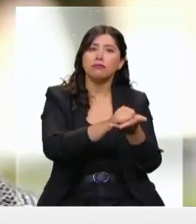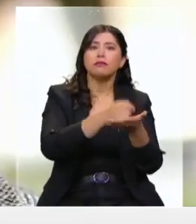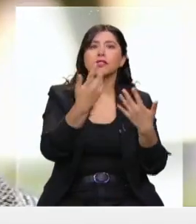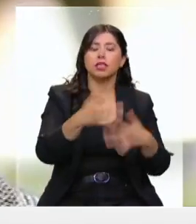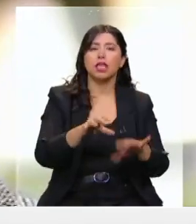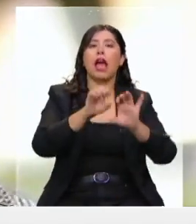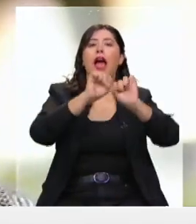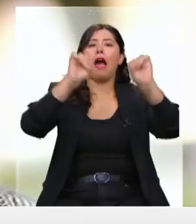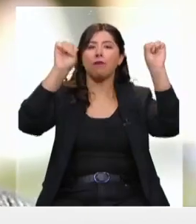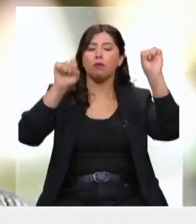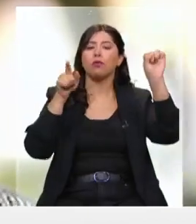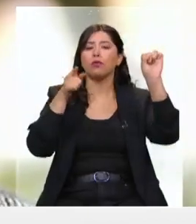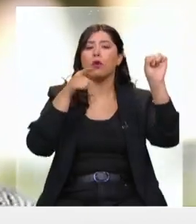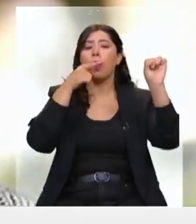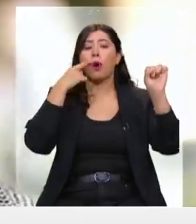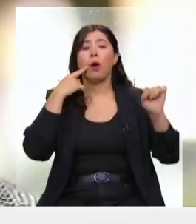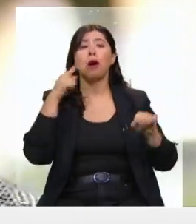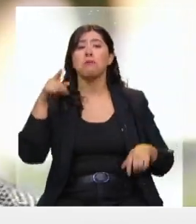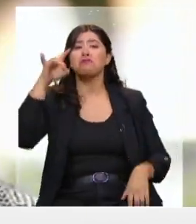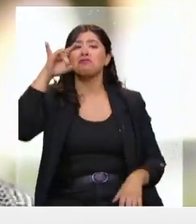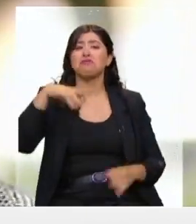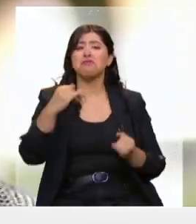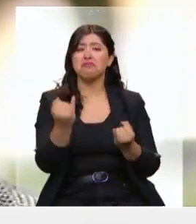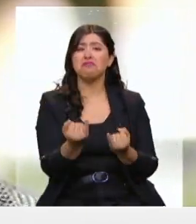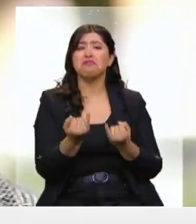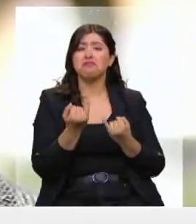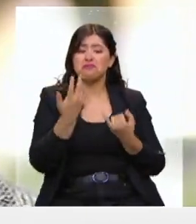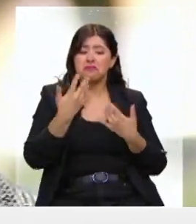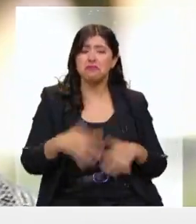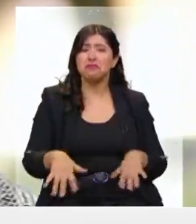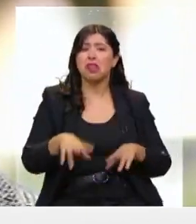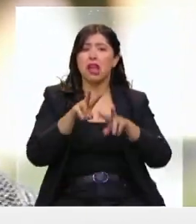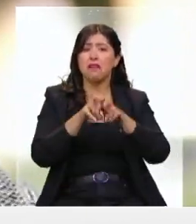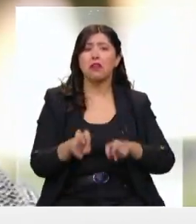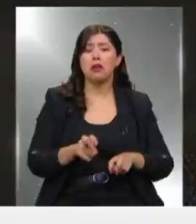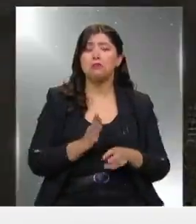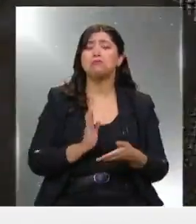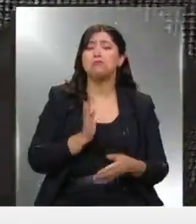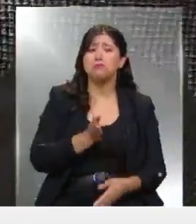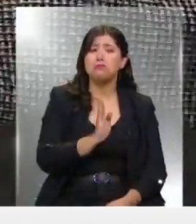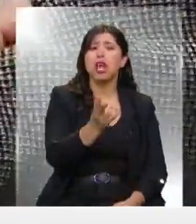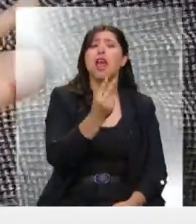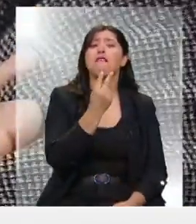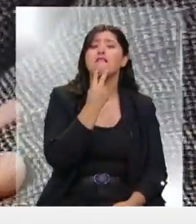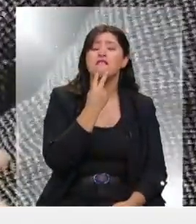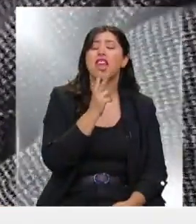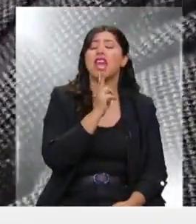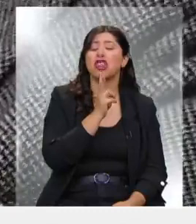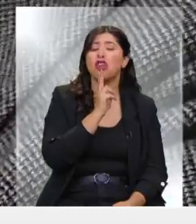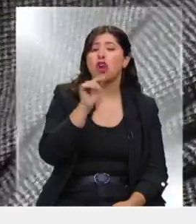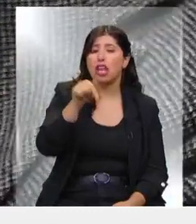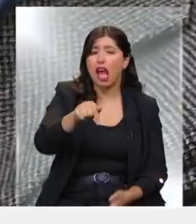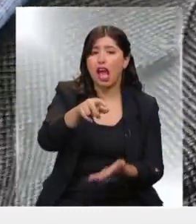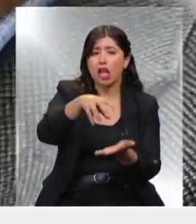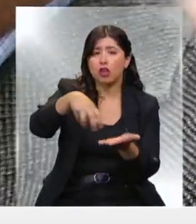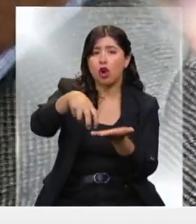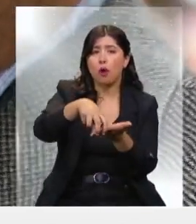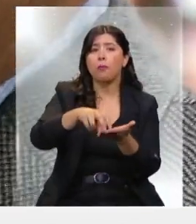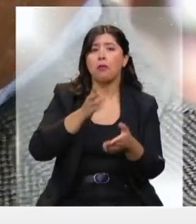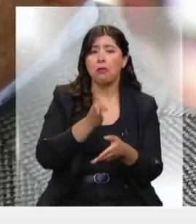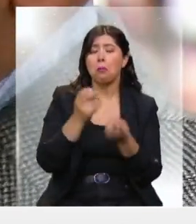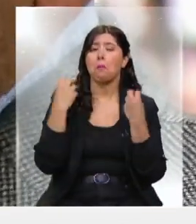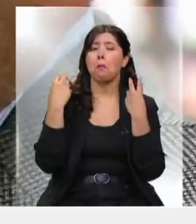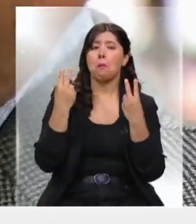Jaramillo, el mismo que está al tanto de la investigación en su contra, sigue activo en el municipio de Victoria y habló en exclusiva con Mega